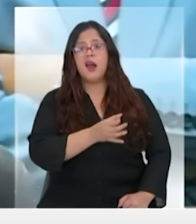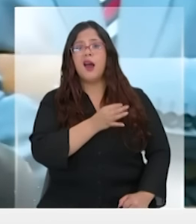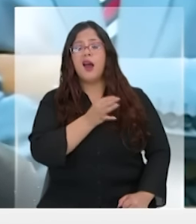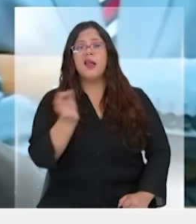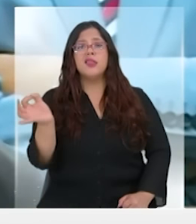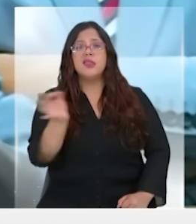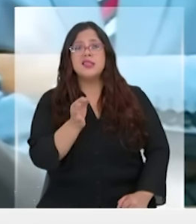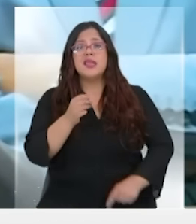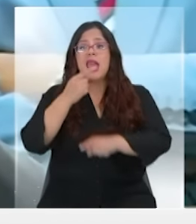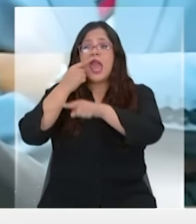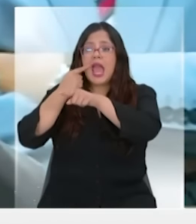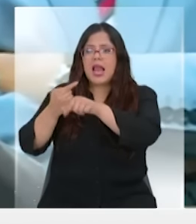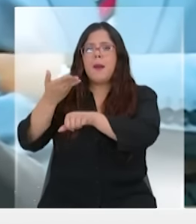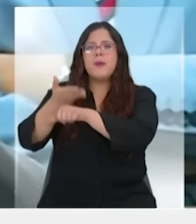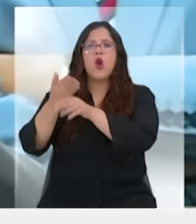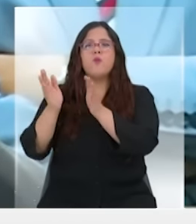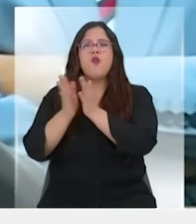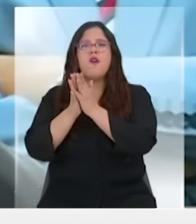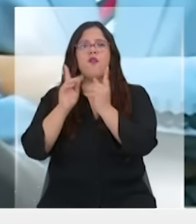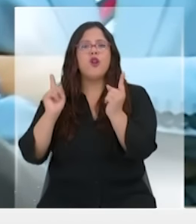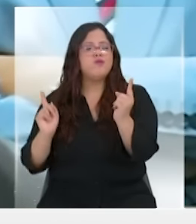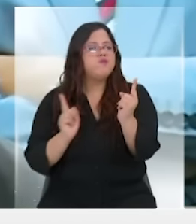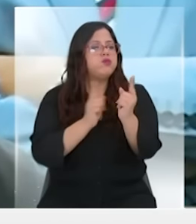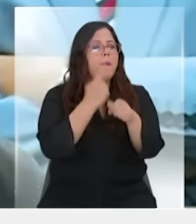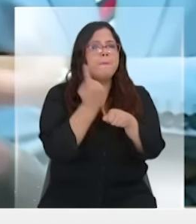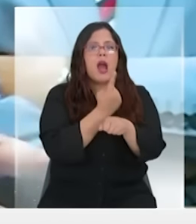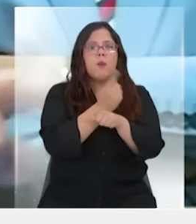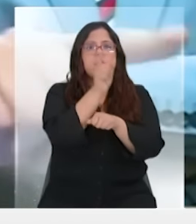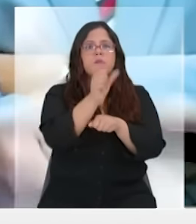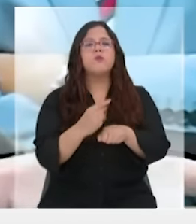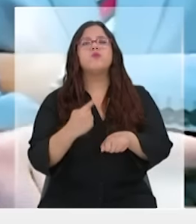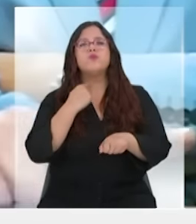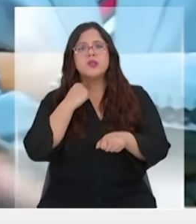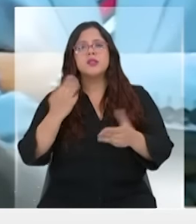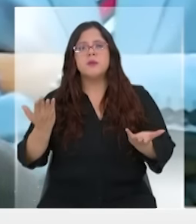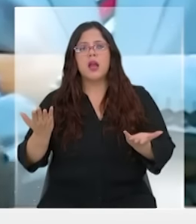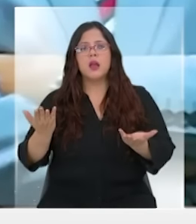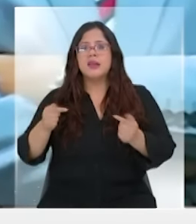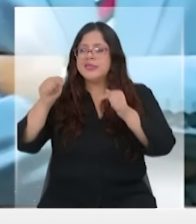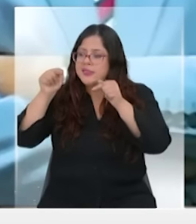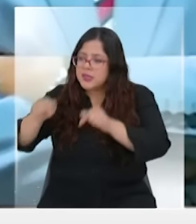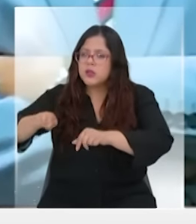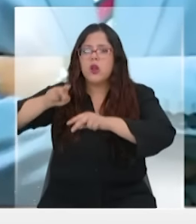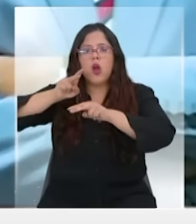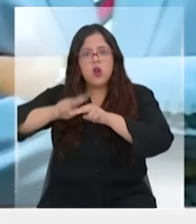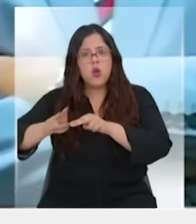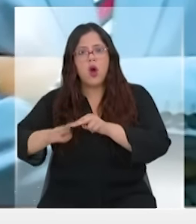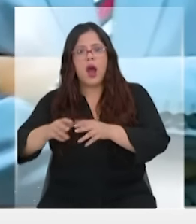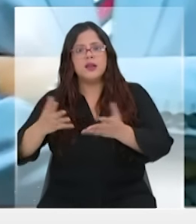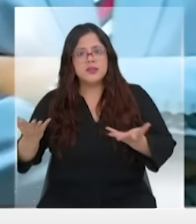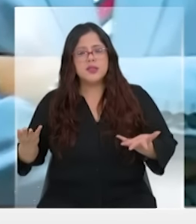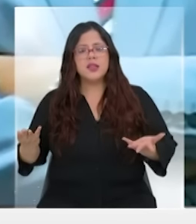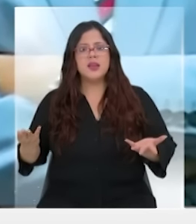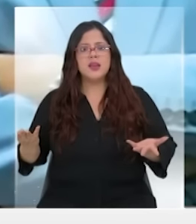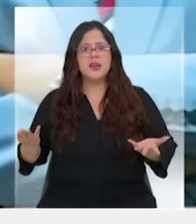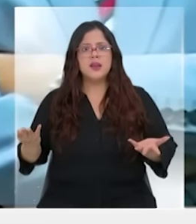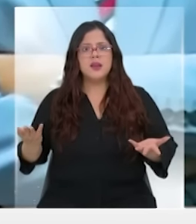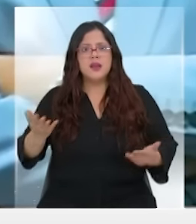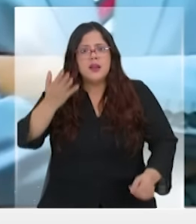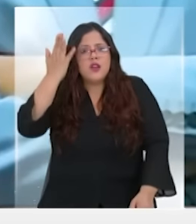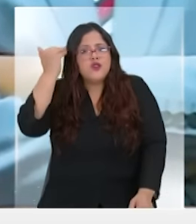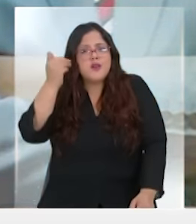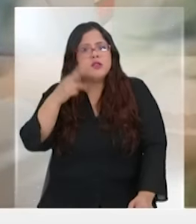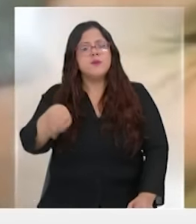él le pidió que se acercaran a la víctima. Entonces, si esto lo hace, su señoría, no sabemos si se